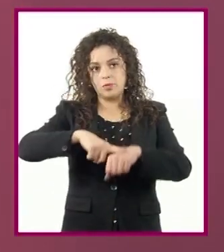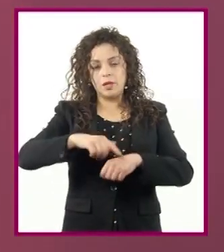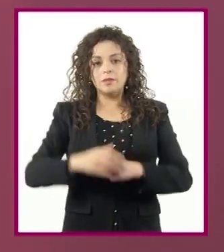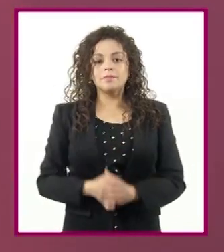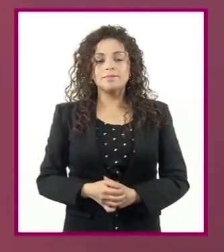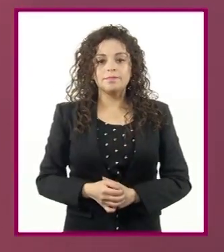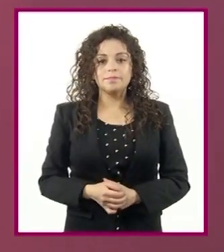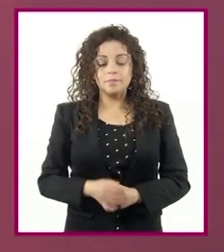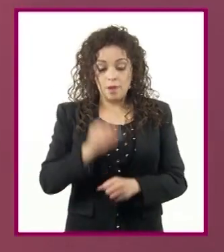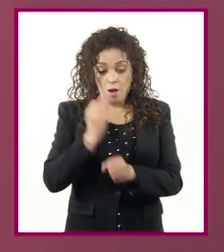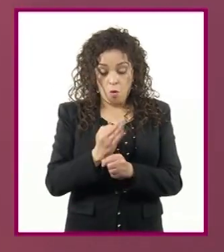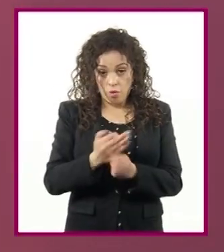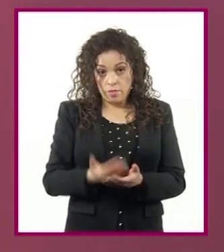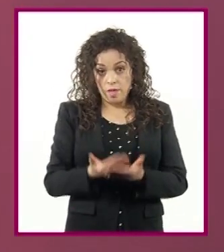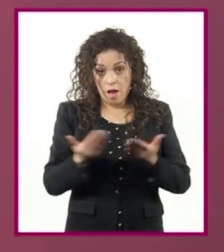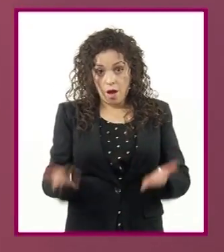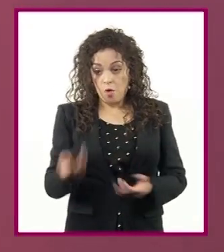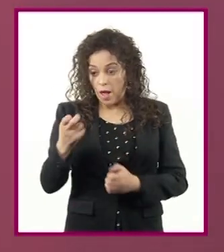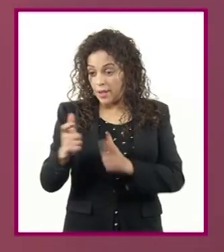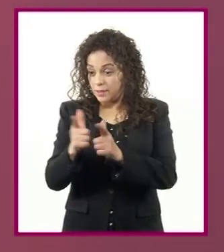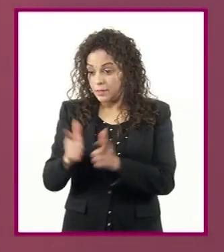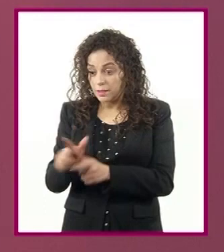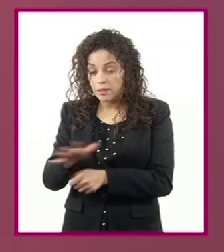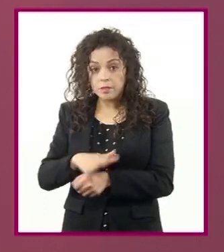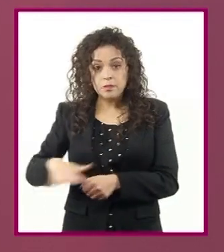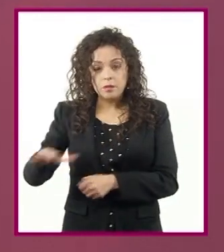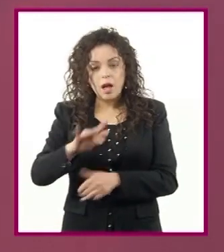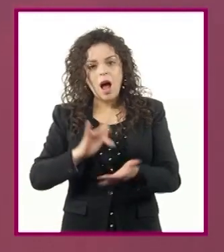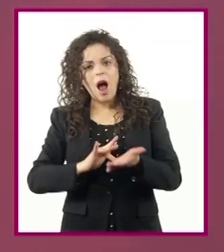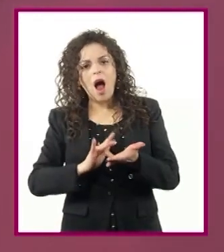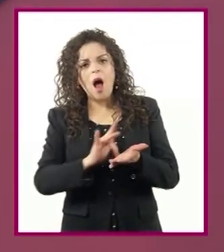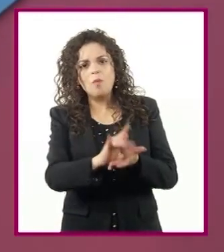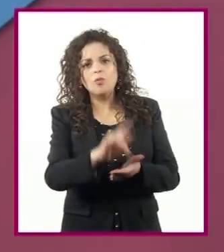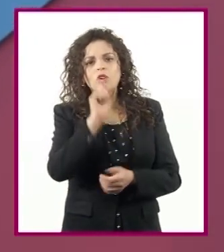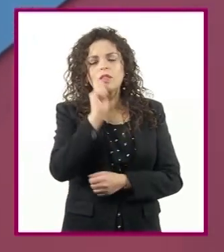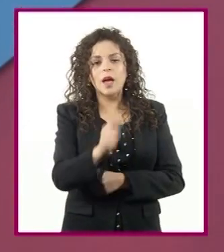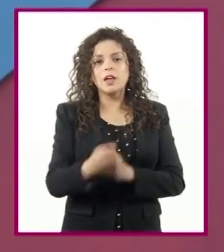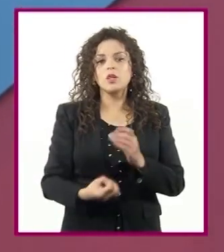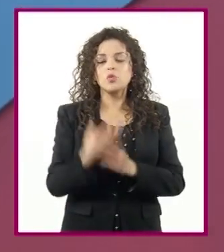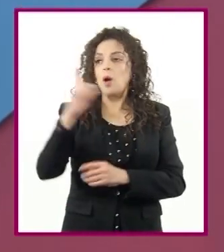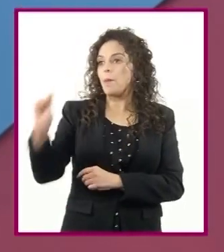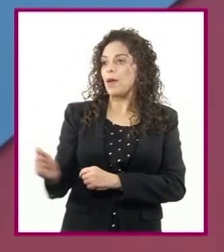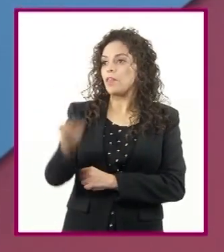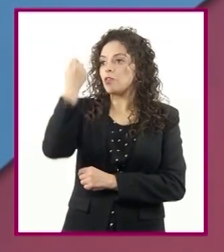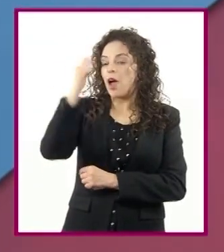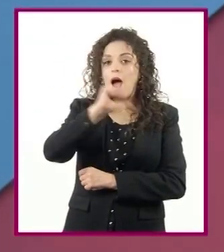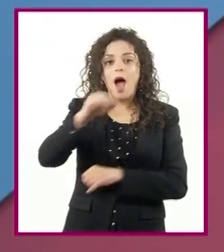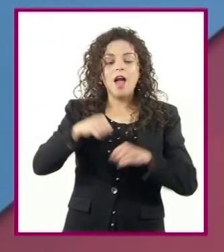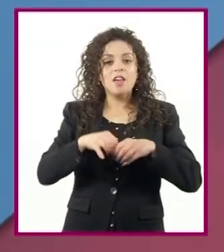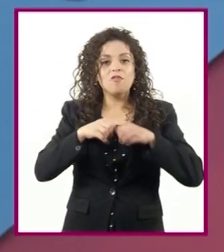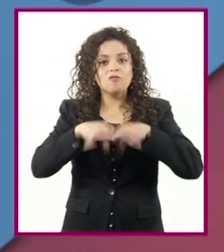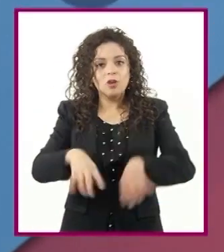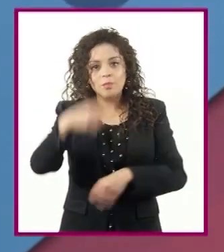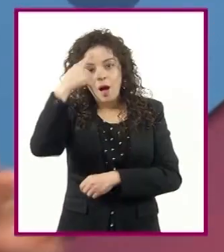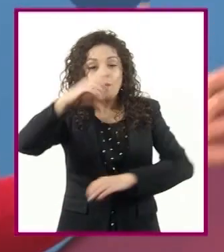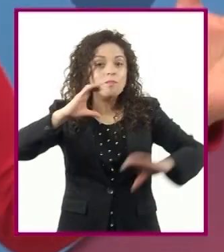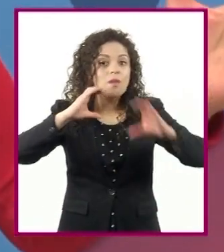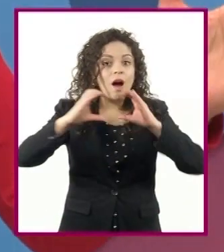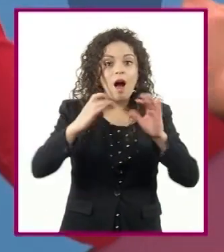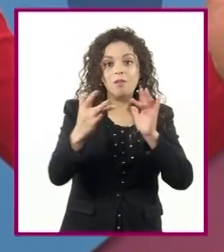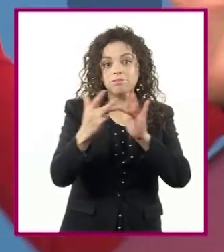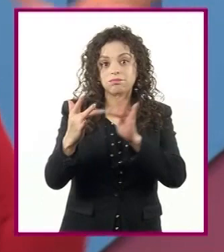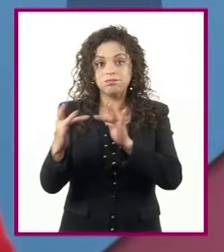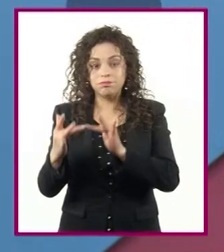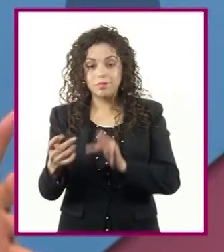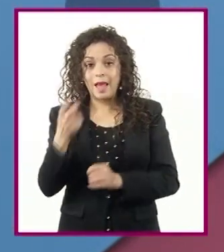En la actualidad, muchos de estos grupos se han apoyado en las nuevas tecnologías de la información y los medios de comunicación